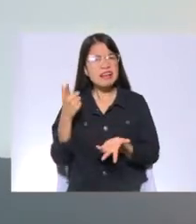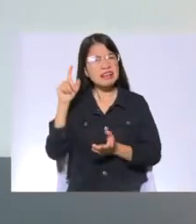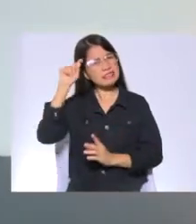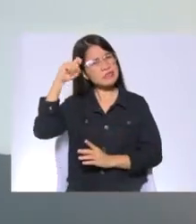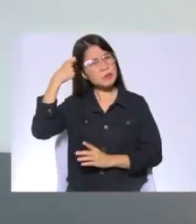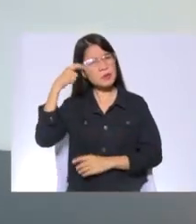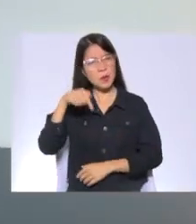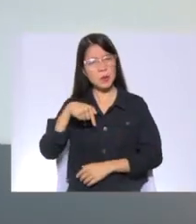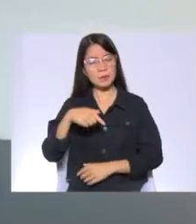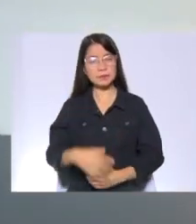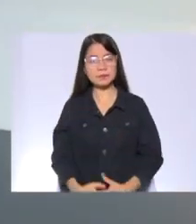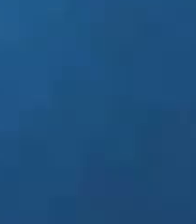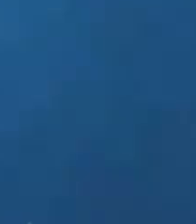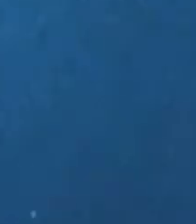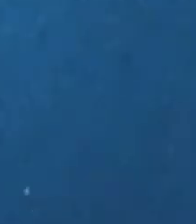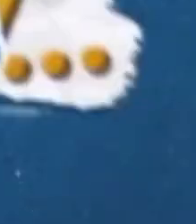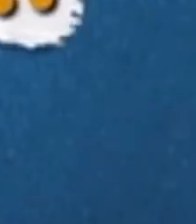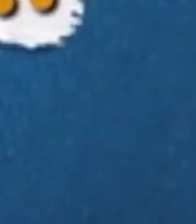un día como hoy?